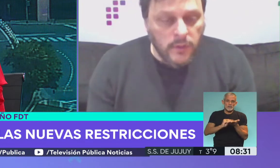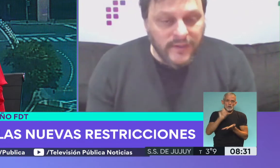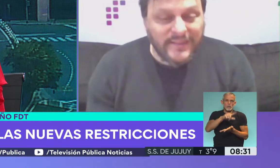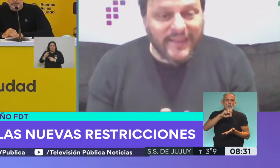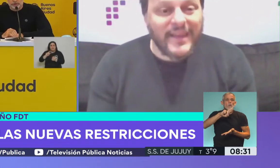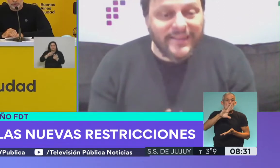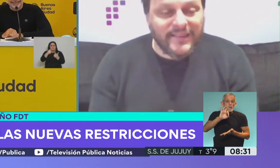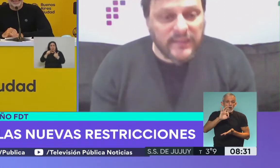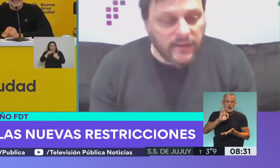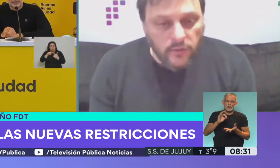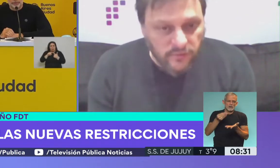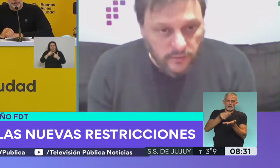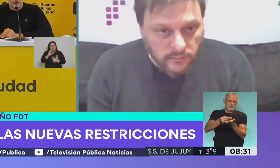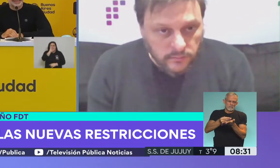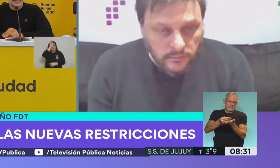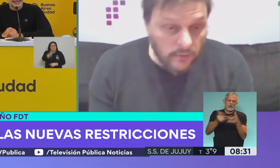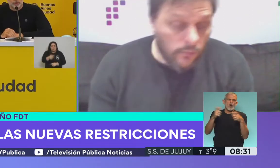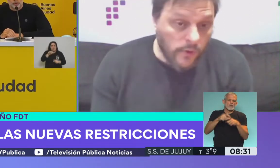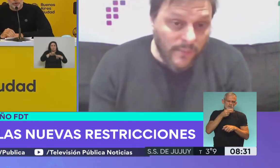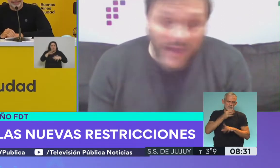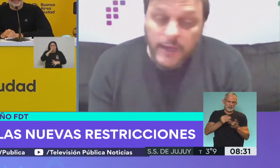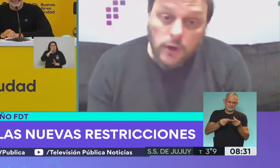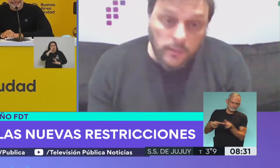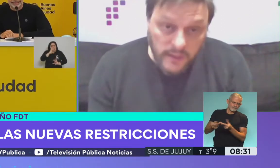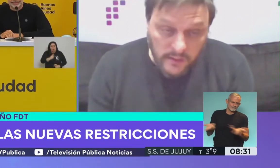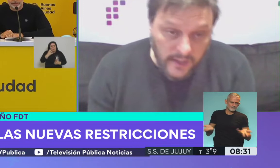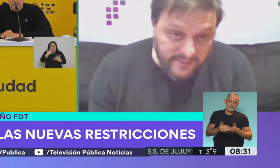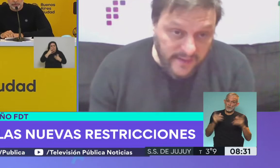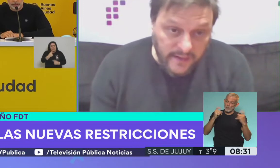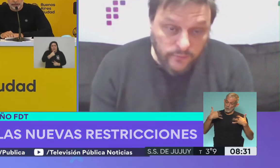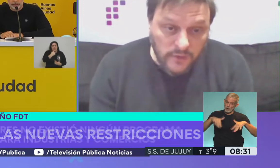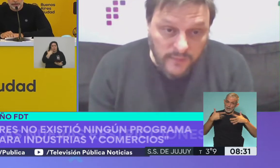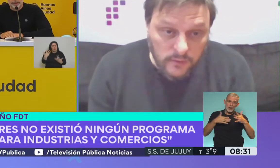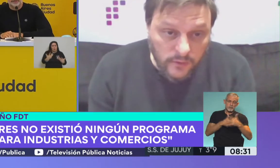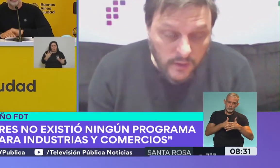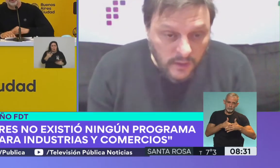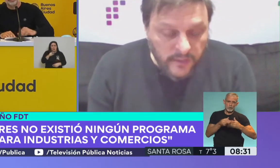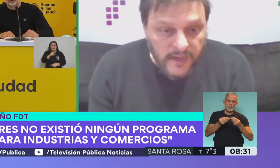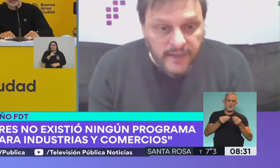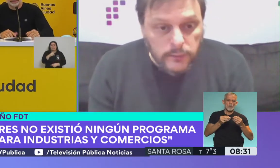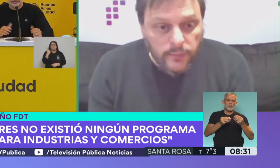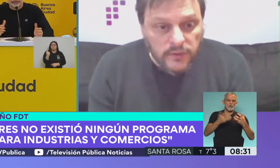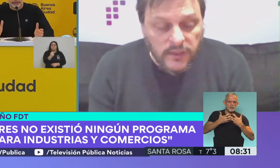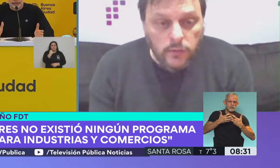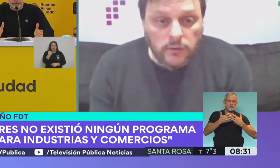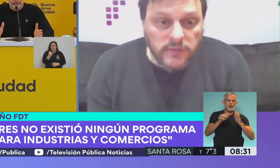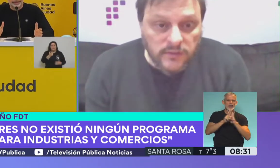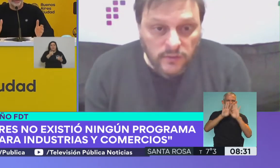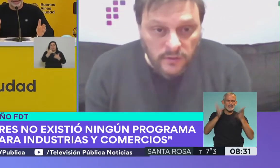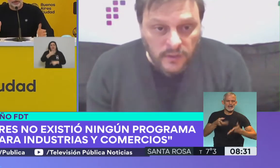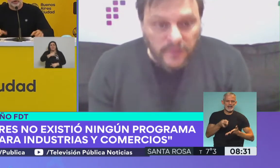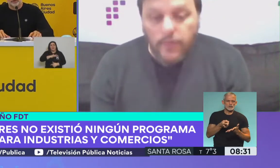del PRO, ni siquiera se tratan en comisión. Es un problema enorme que hace al funcionamiento de la legislatura porteña